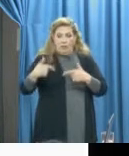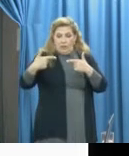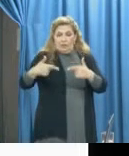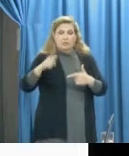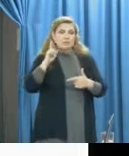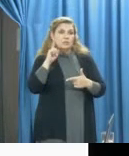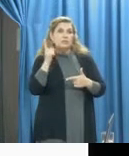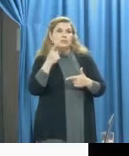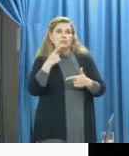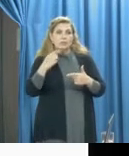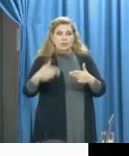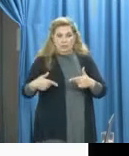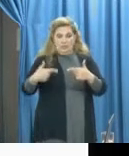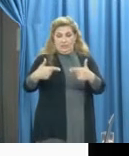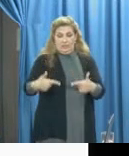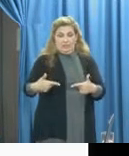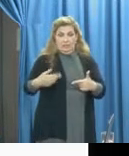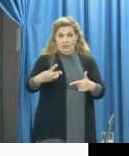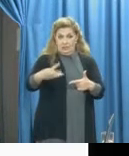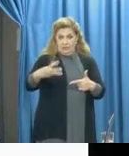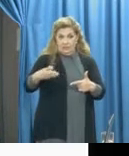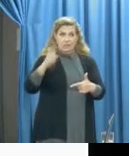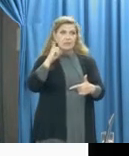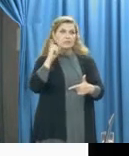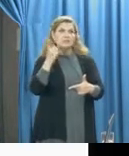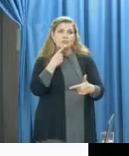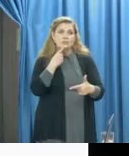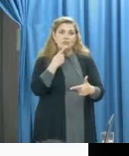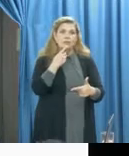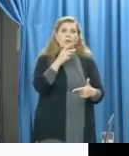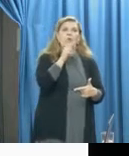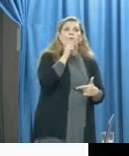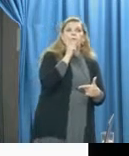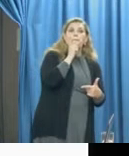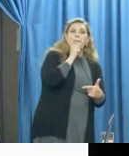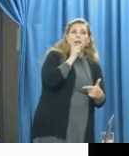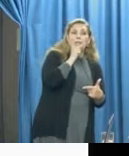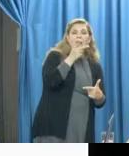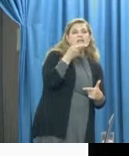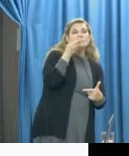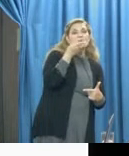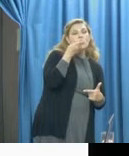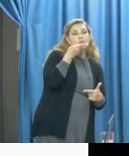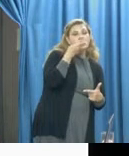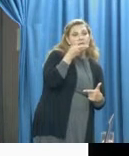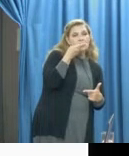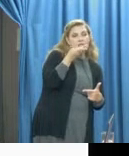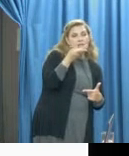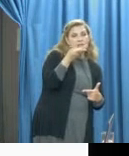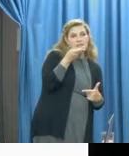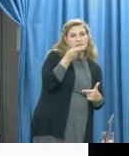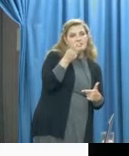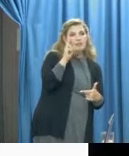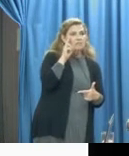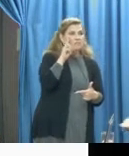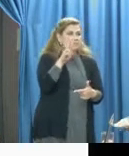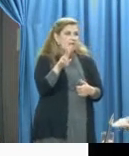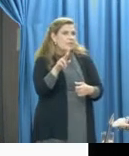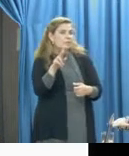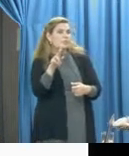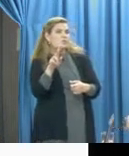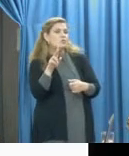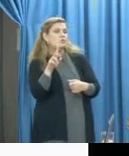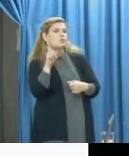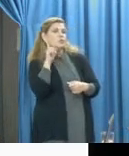característica de las sorderas dominantes. En las recesivas los papás generalmente son oyentes. Entonces, solo vemos afectados en